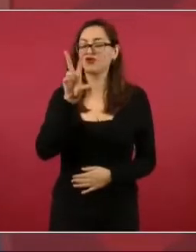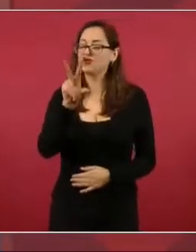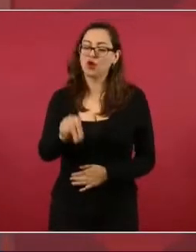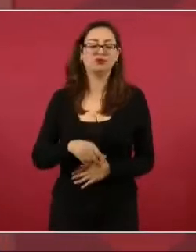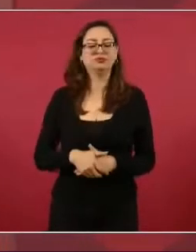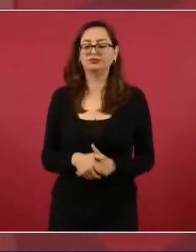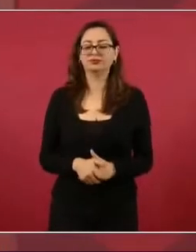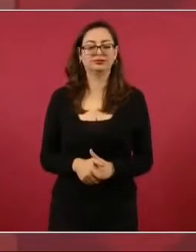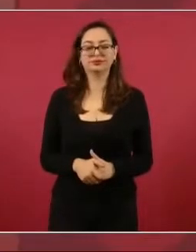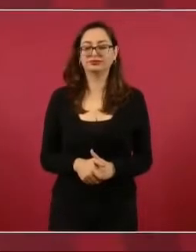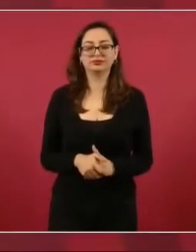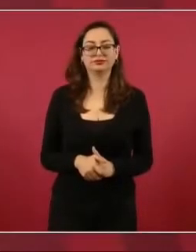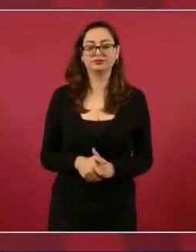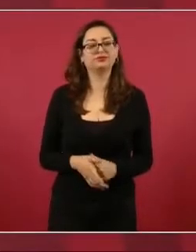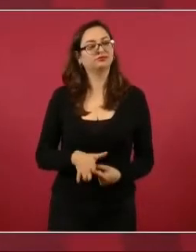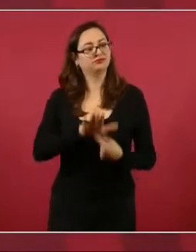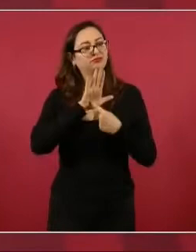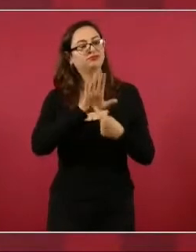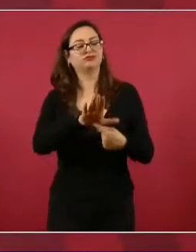implicados,